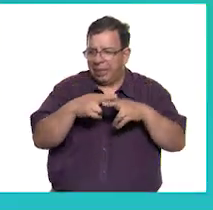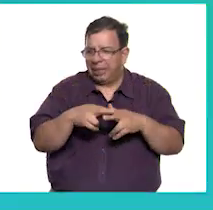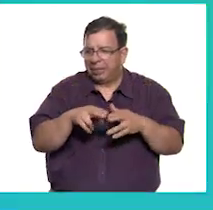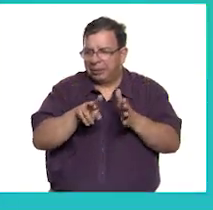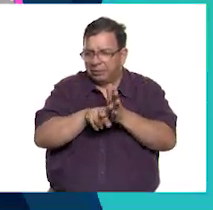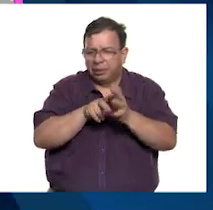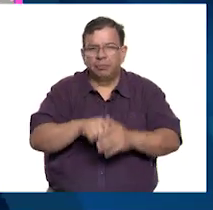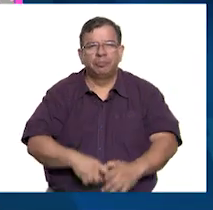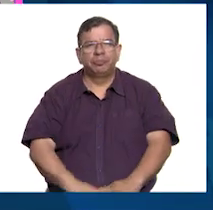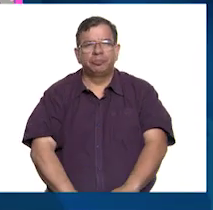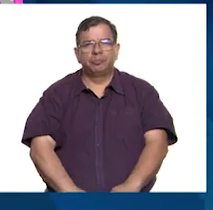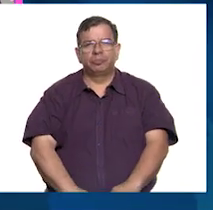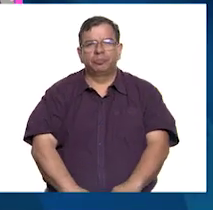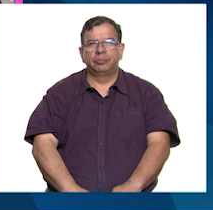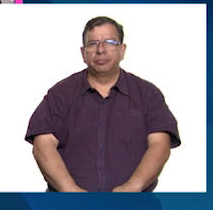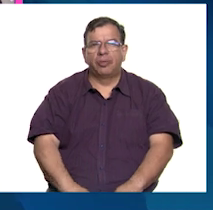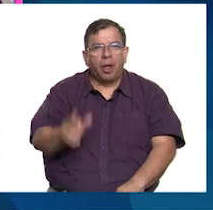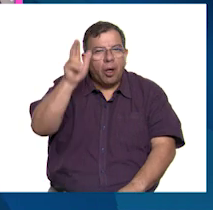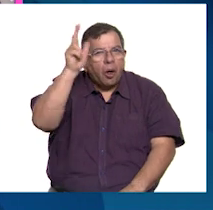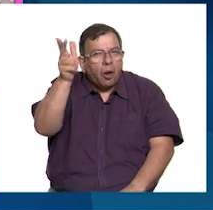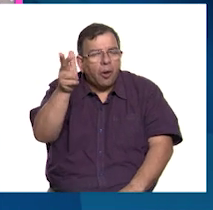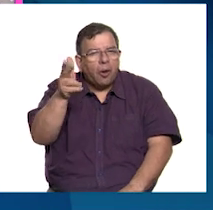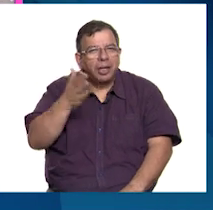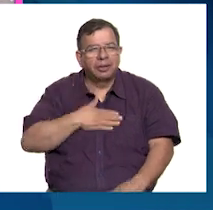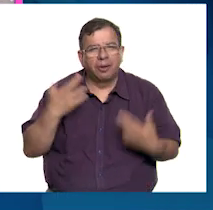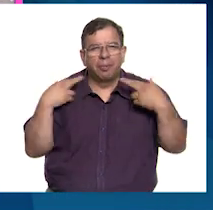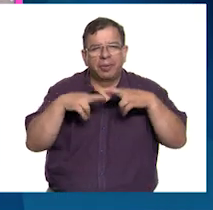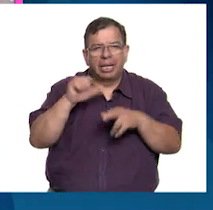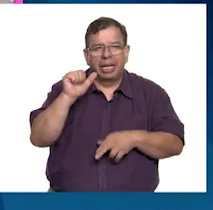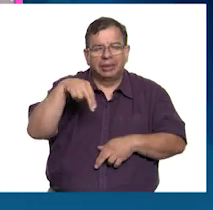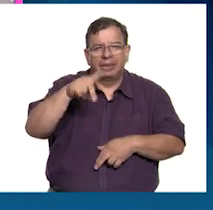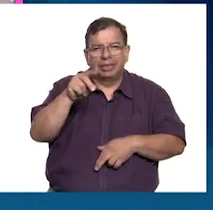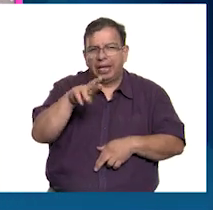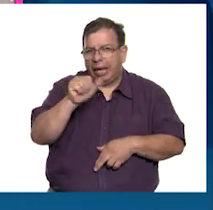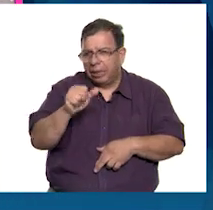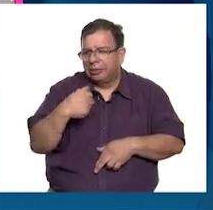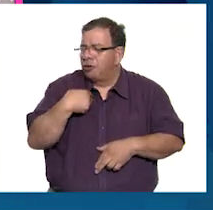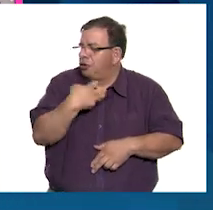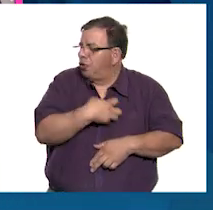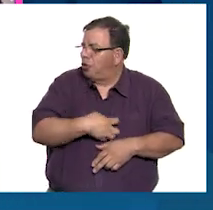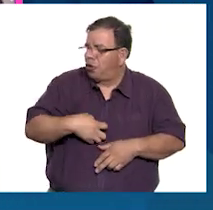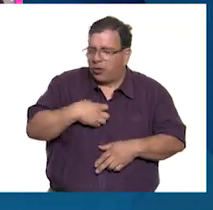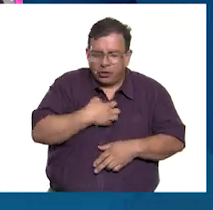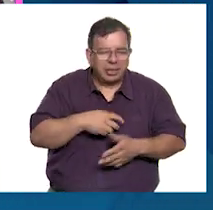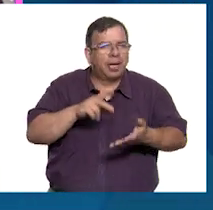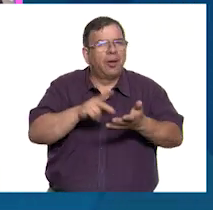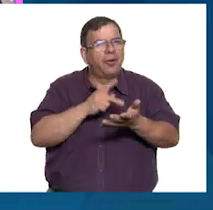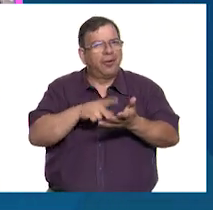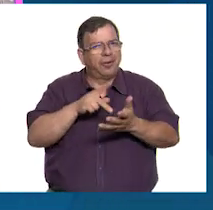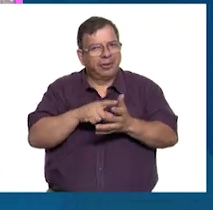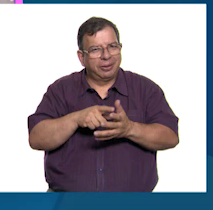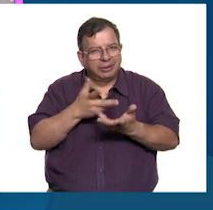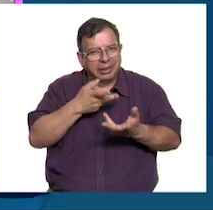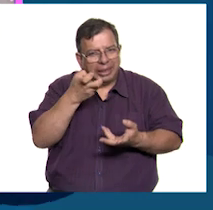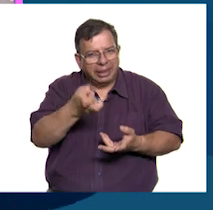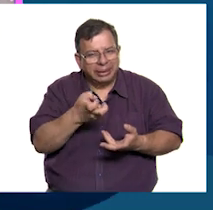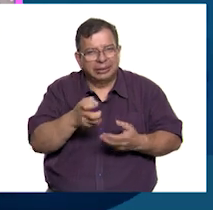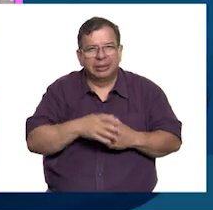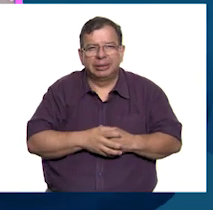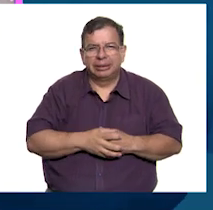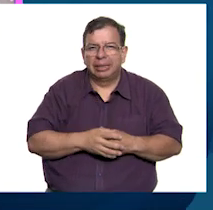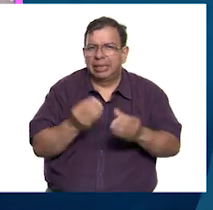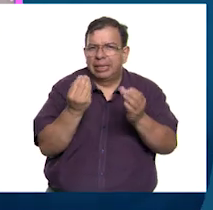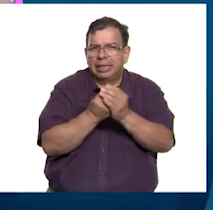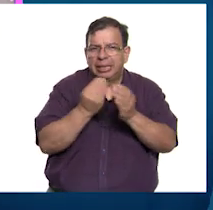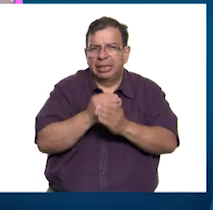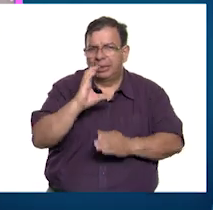Andrea. Hola, ¿qué tal? Soy la profesora Andrea. Estoy muy contenta de estar una vez más con ustedes en este espacio en las